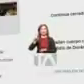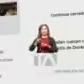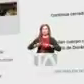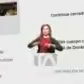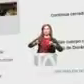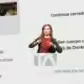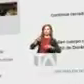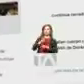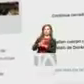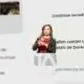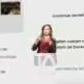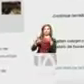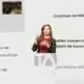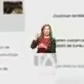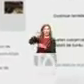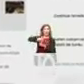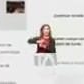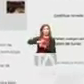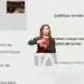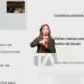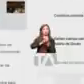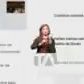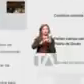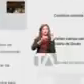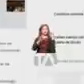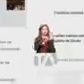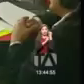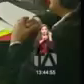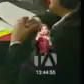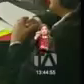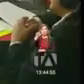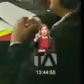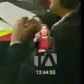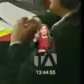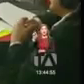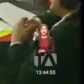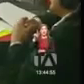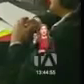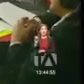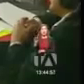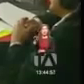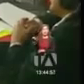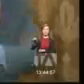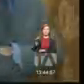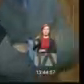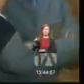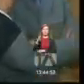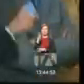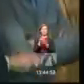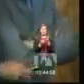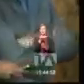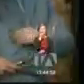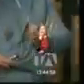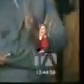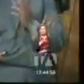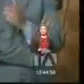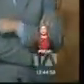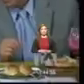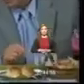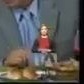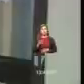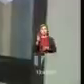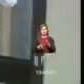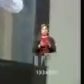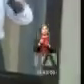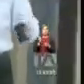judicatura, tras ordenar la colocación del grillete electrónico a Fernando Alvarado, pese a que se había advertido que tenían fallas. Ella también es la jueza